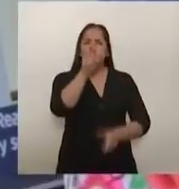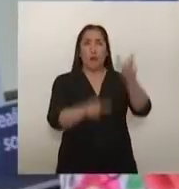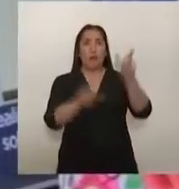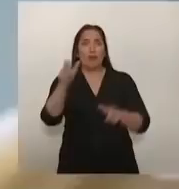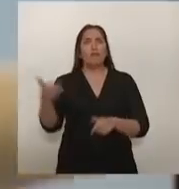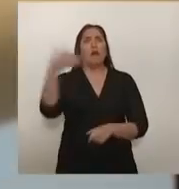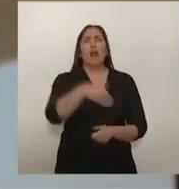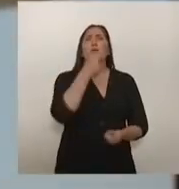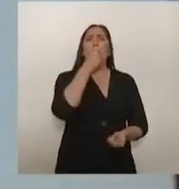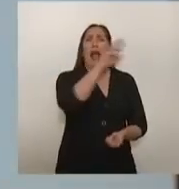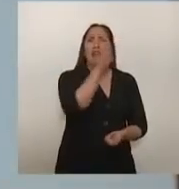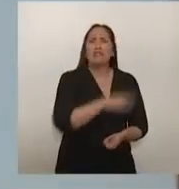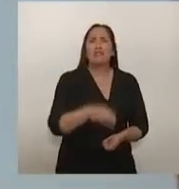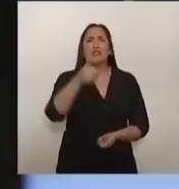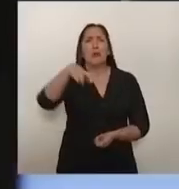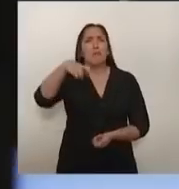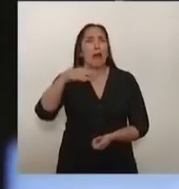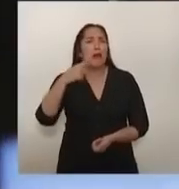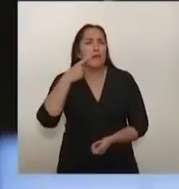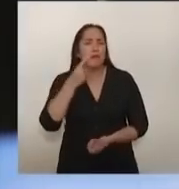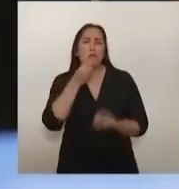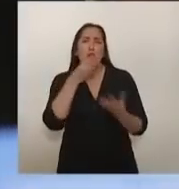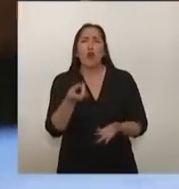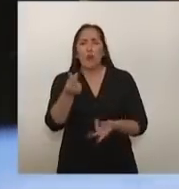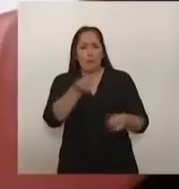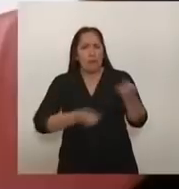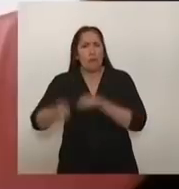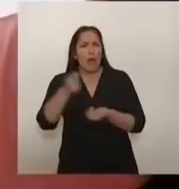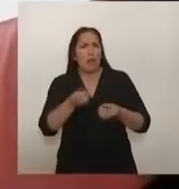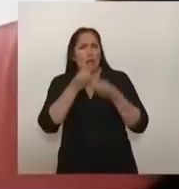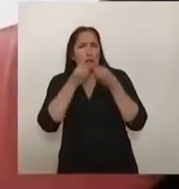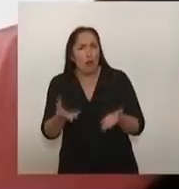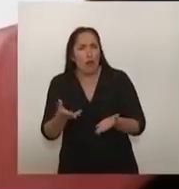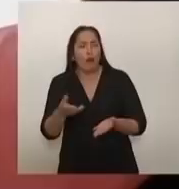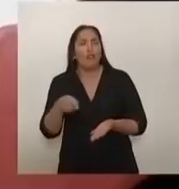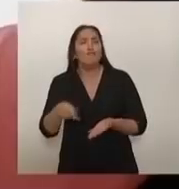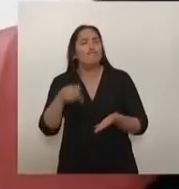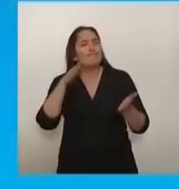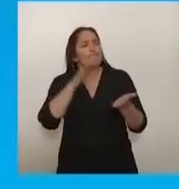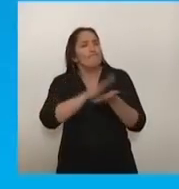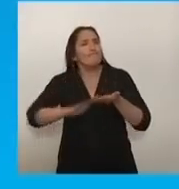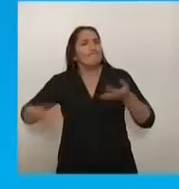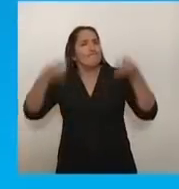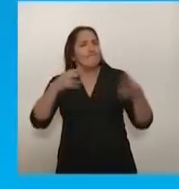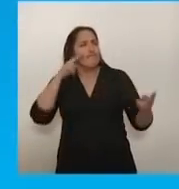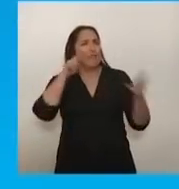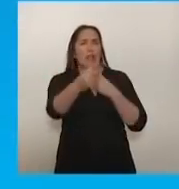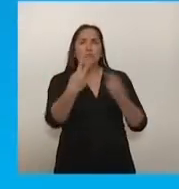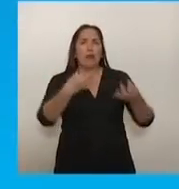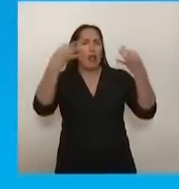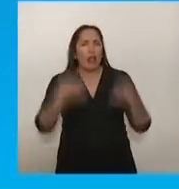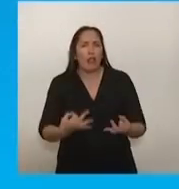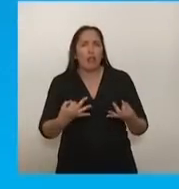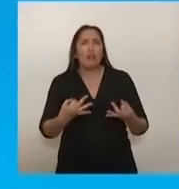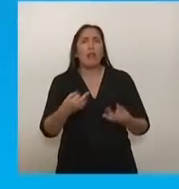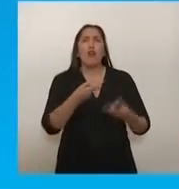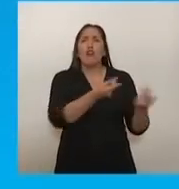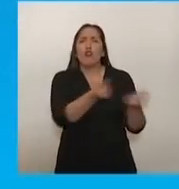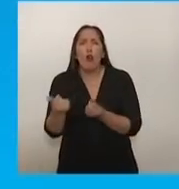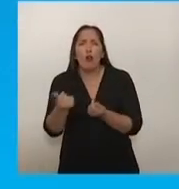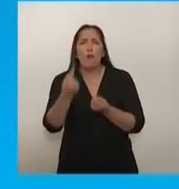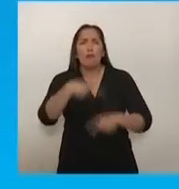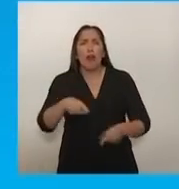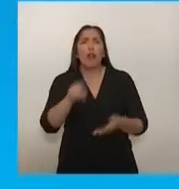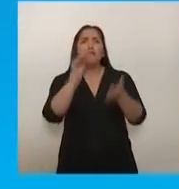el ANSES o en el PAMI, usa mejor la plata de los argentinos y es mucho más transparente. Todas las compras y todas las